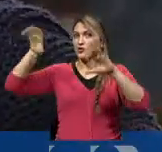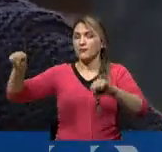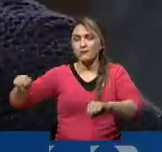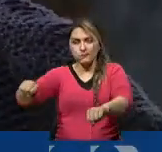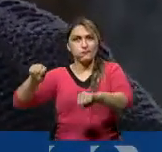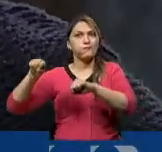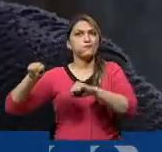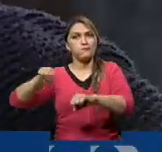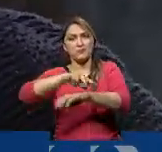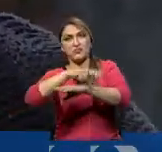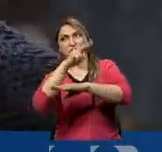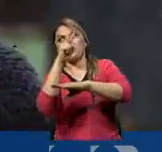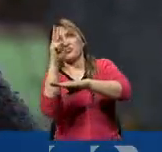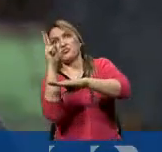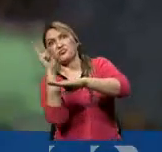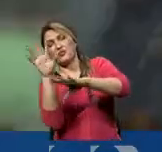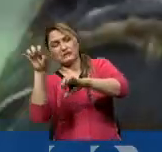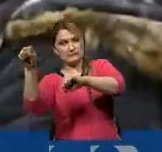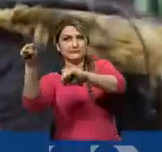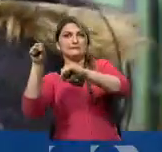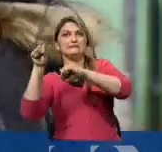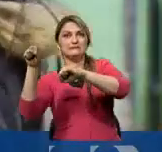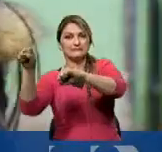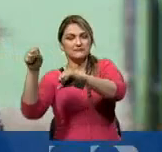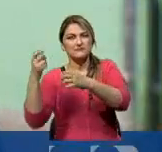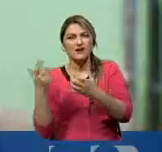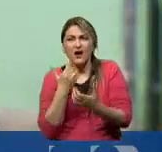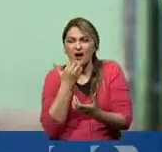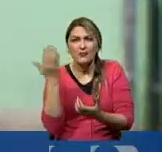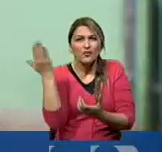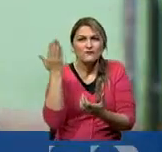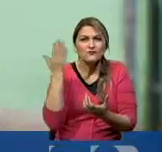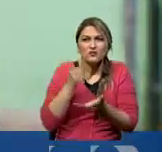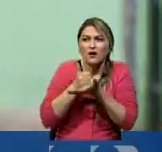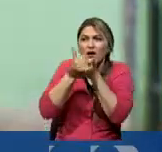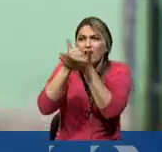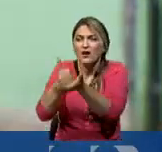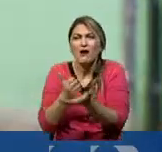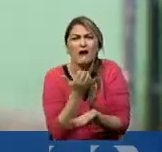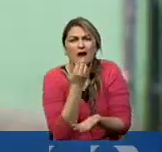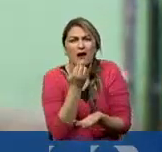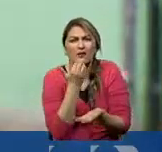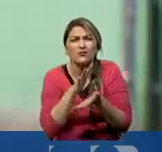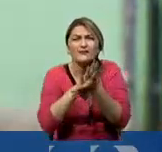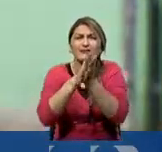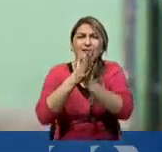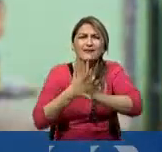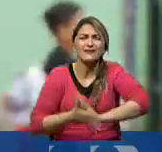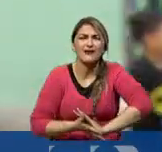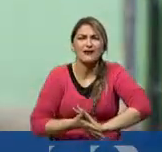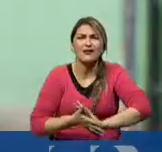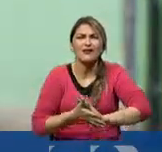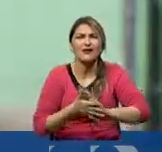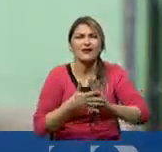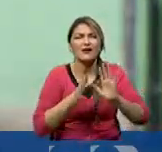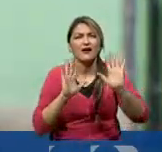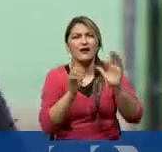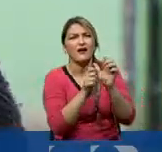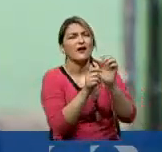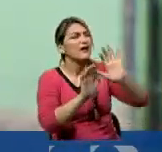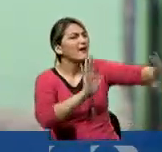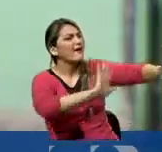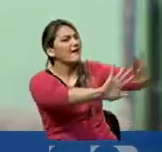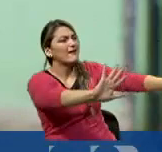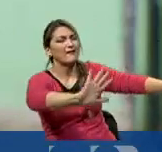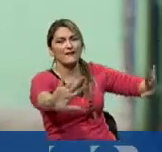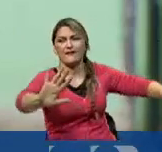agarró la malla. Ellos no. Ellos muy tranquilos con su celular. No pasen, no pasen,